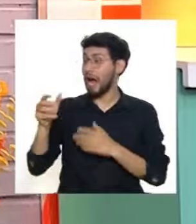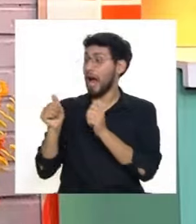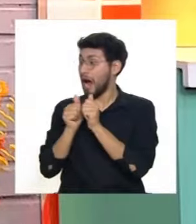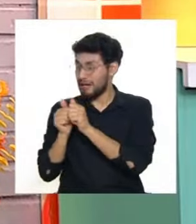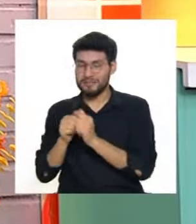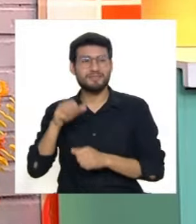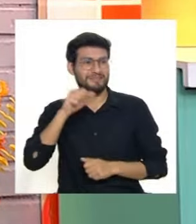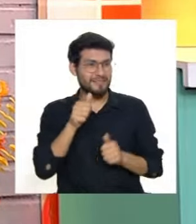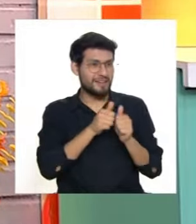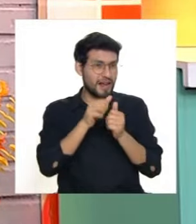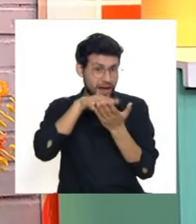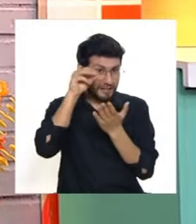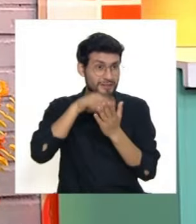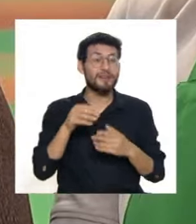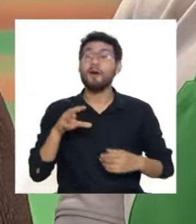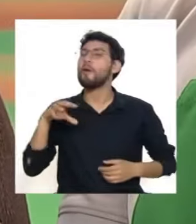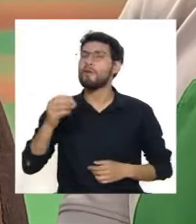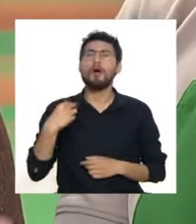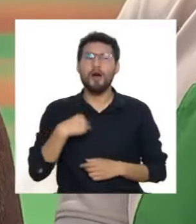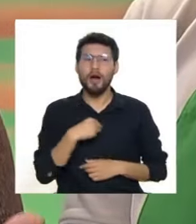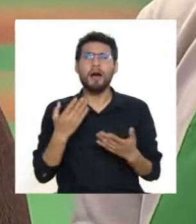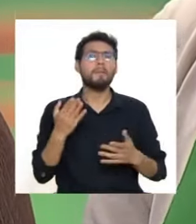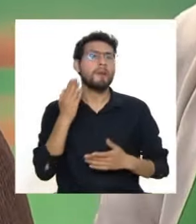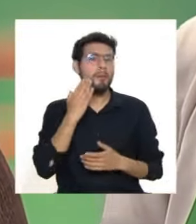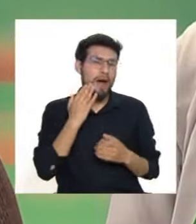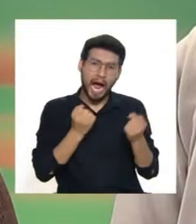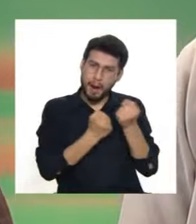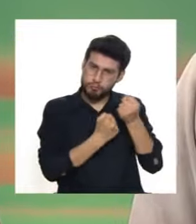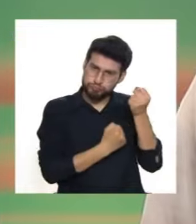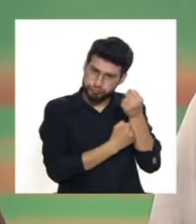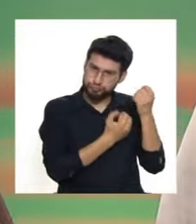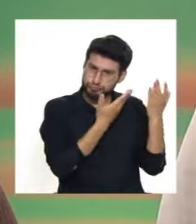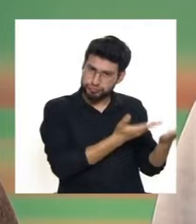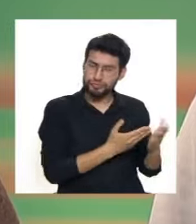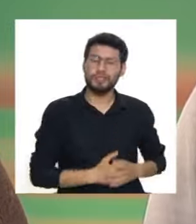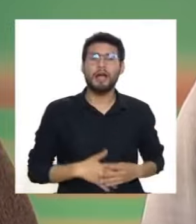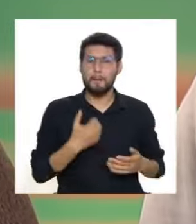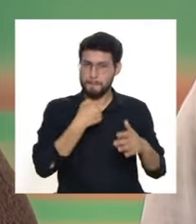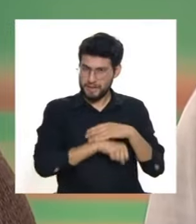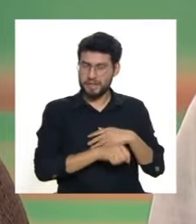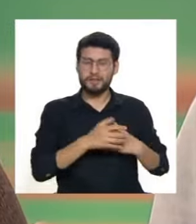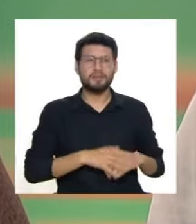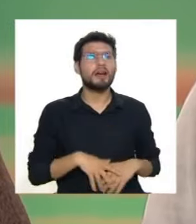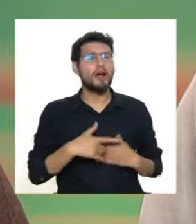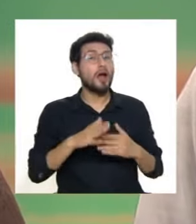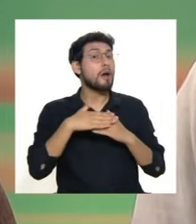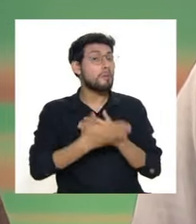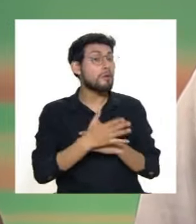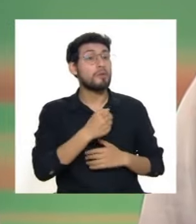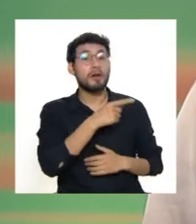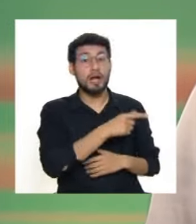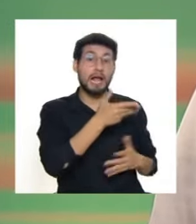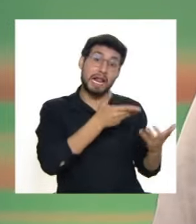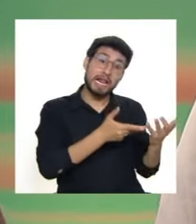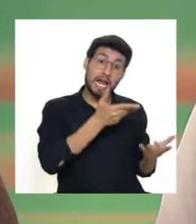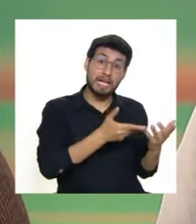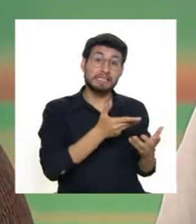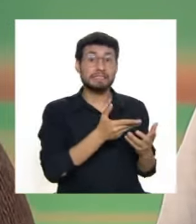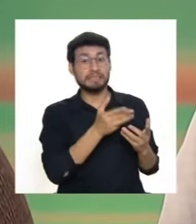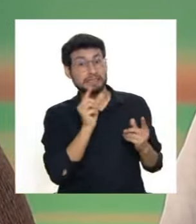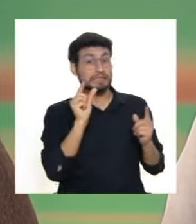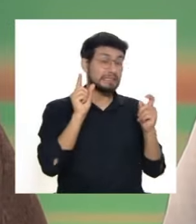Acompañándolos. ¿No? Acompañándolos, porque nosotros tenemos que ser el pilar de ellos, ajá, ¿no? Apoyándoles después, ¿no? Porque quizás tienen un